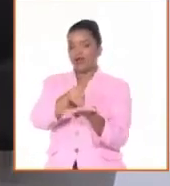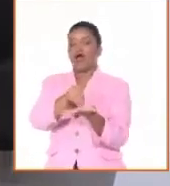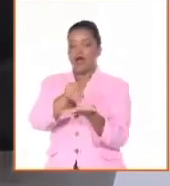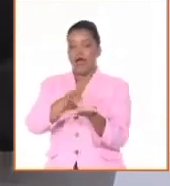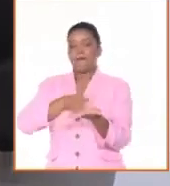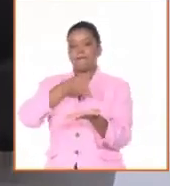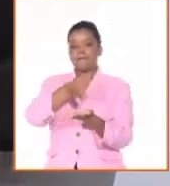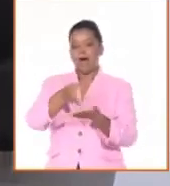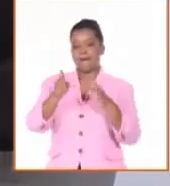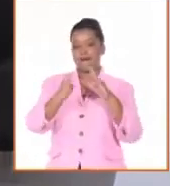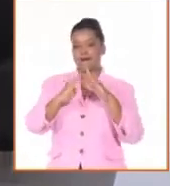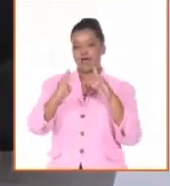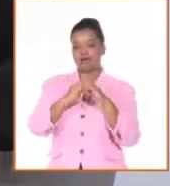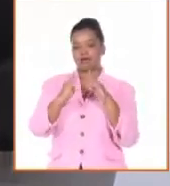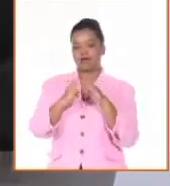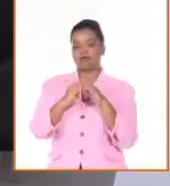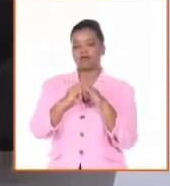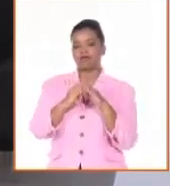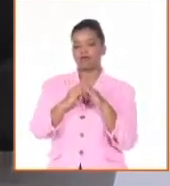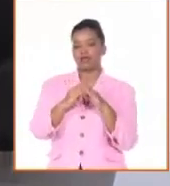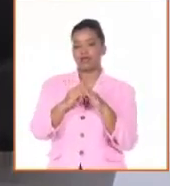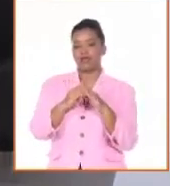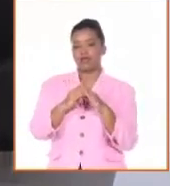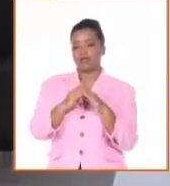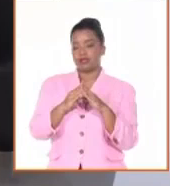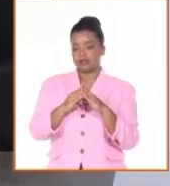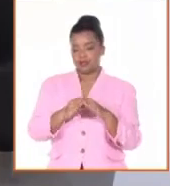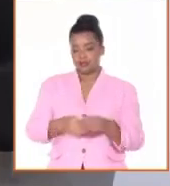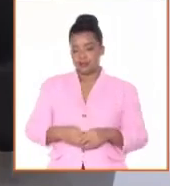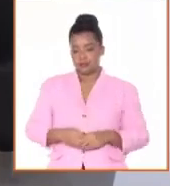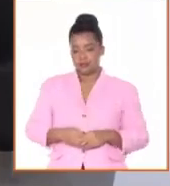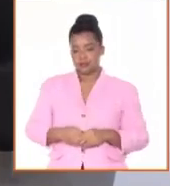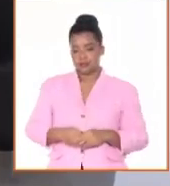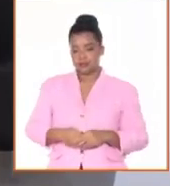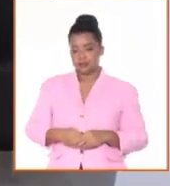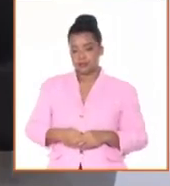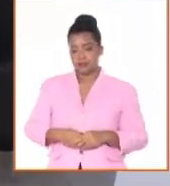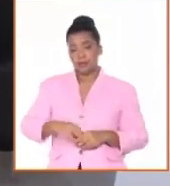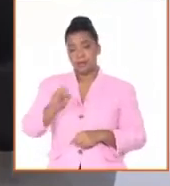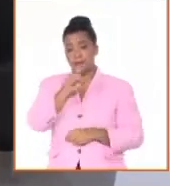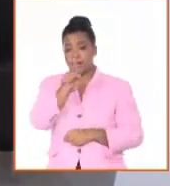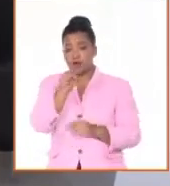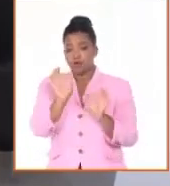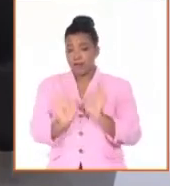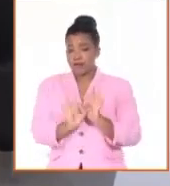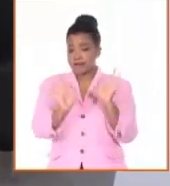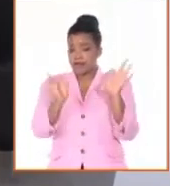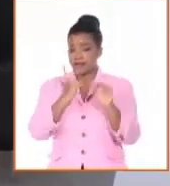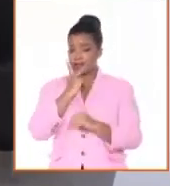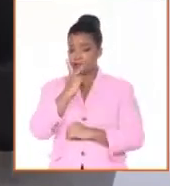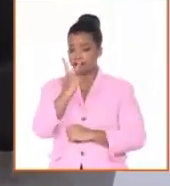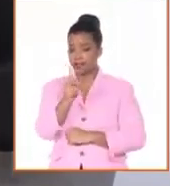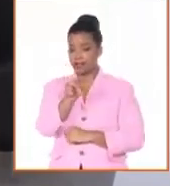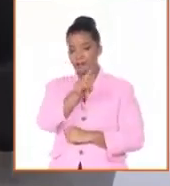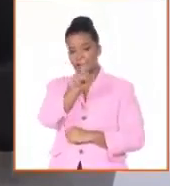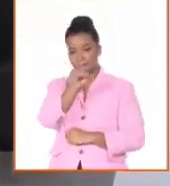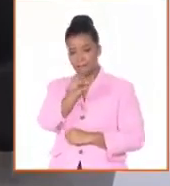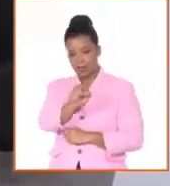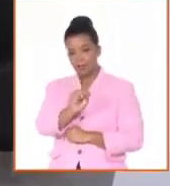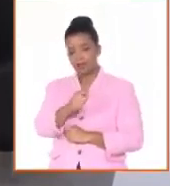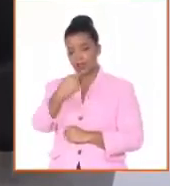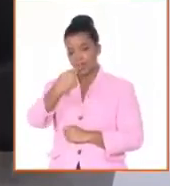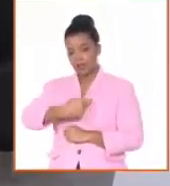bueno en en este contacto con el especialista o el registrado que la atiendan ese momento